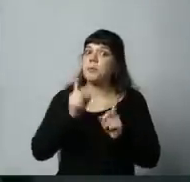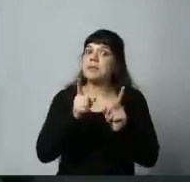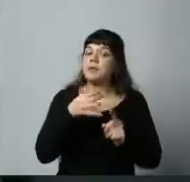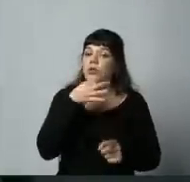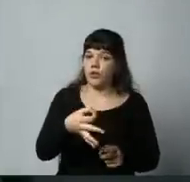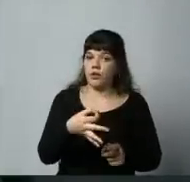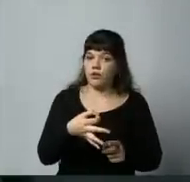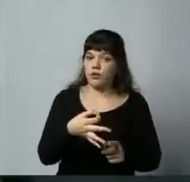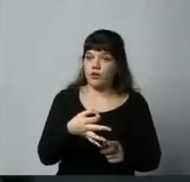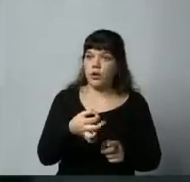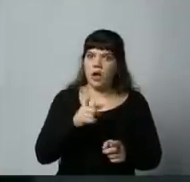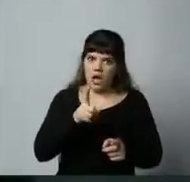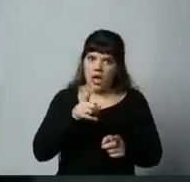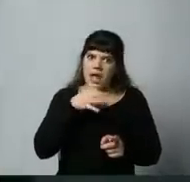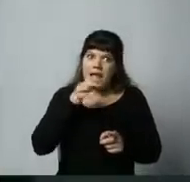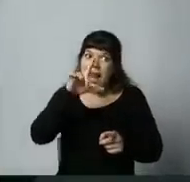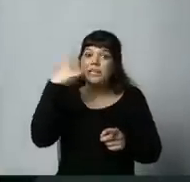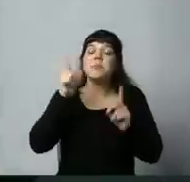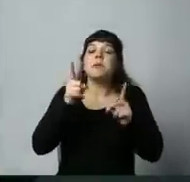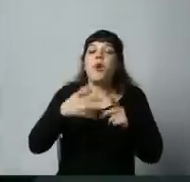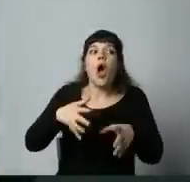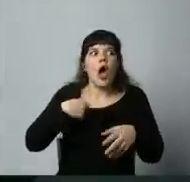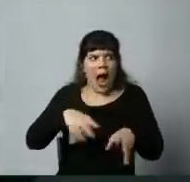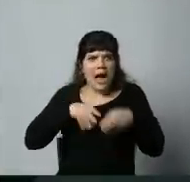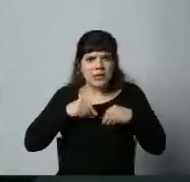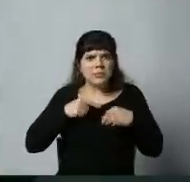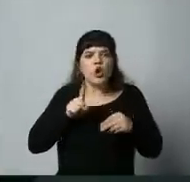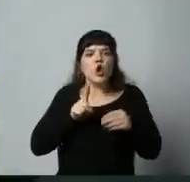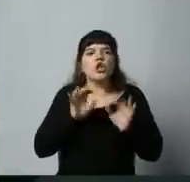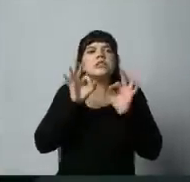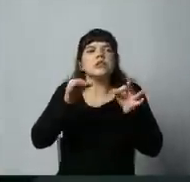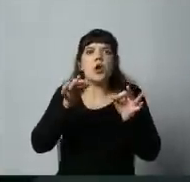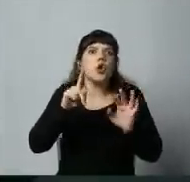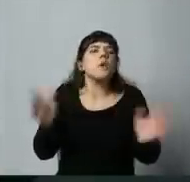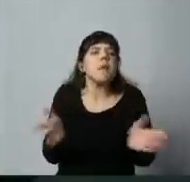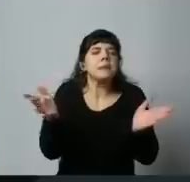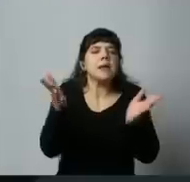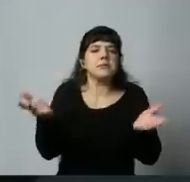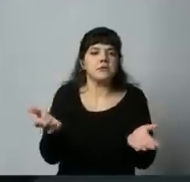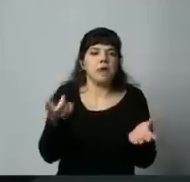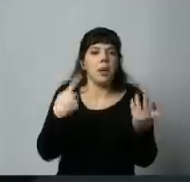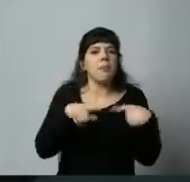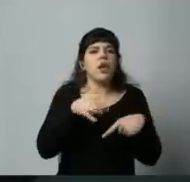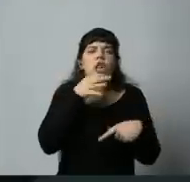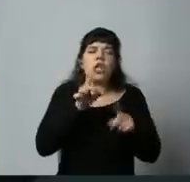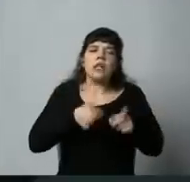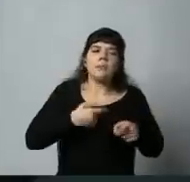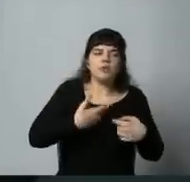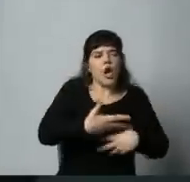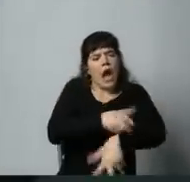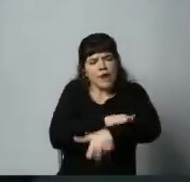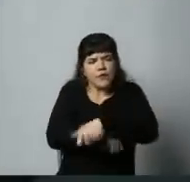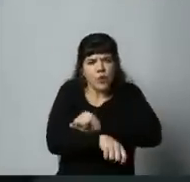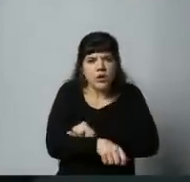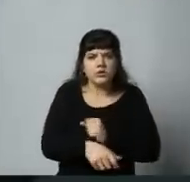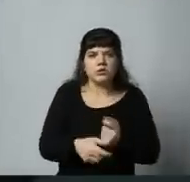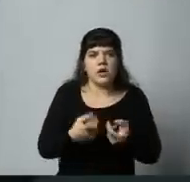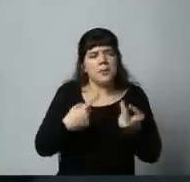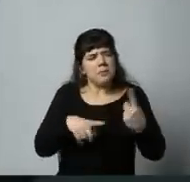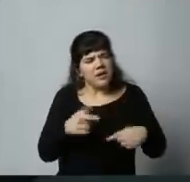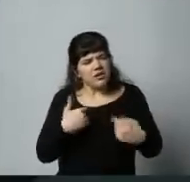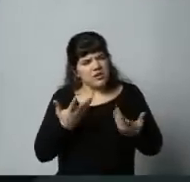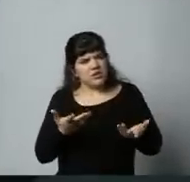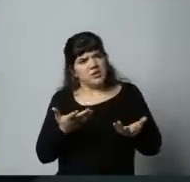suficiente lo asumió el presidente pero también dijo que hizo un esfuerzo el estado hizo lo que podía hacer la pregunta